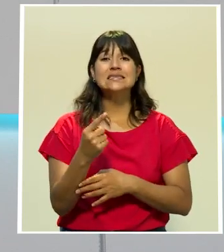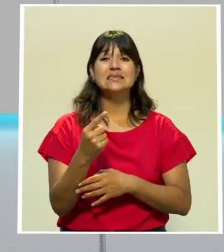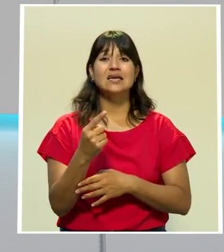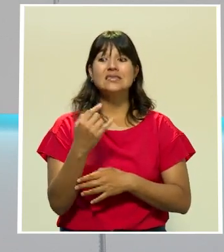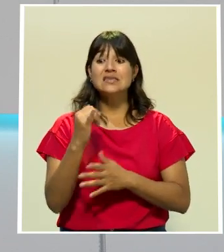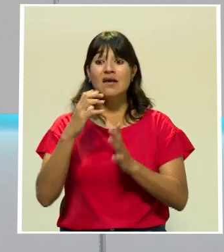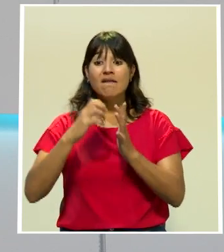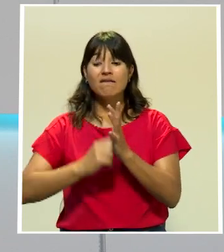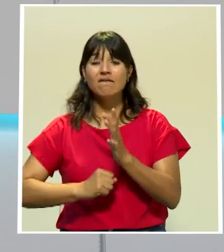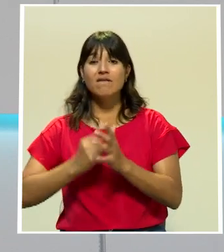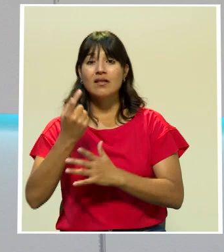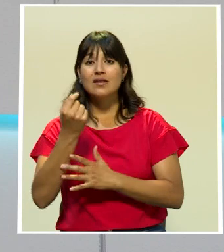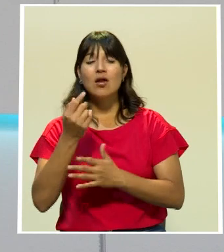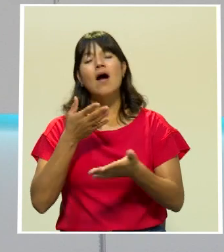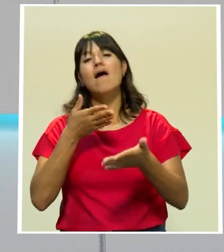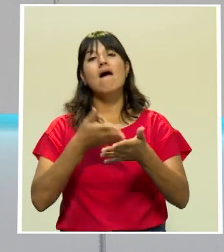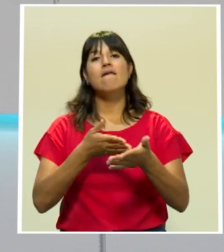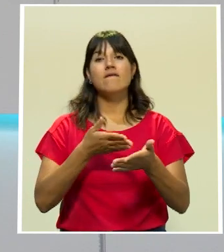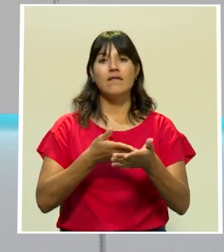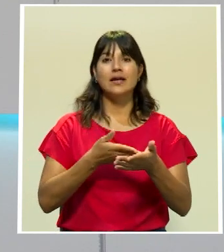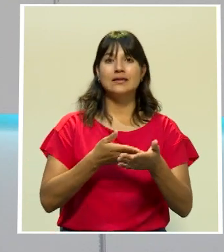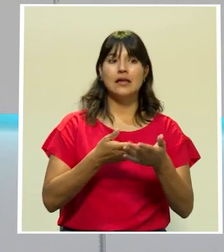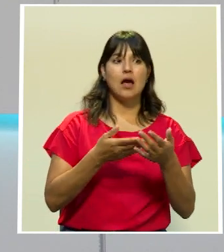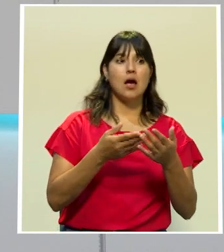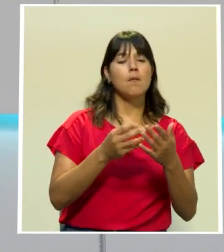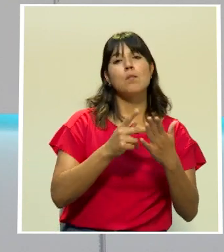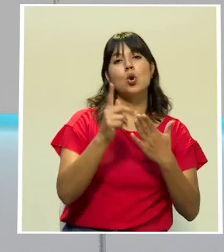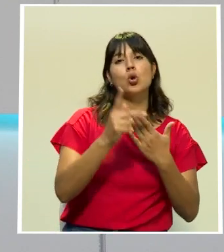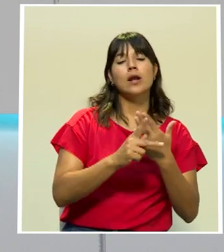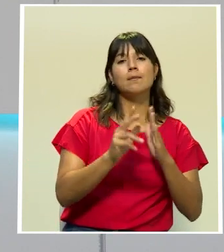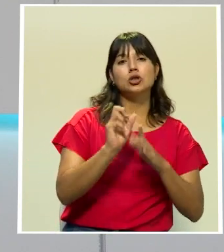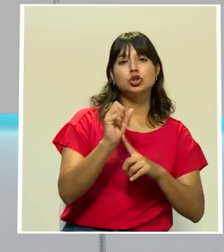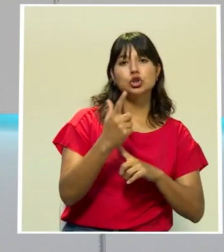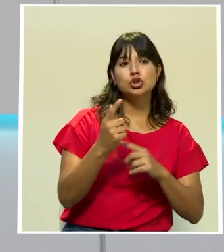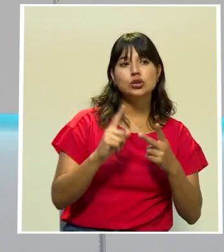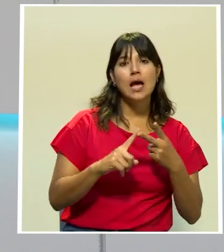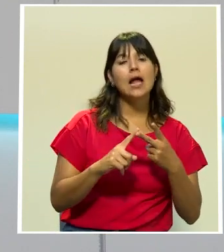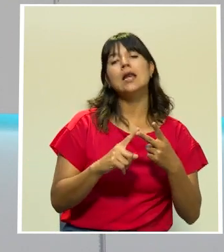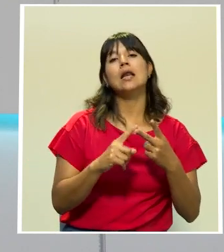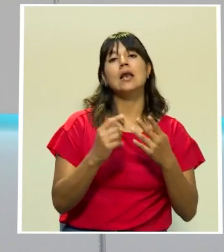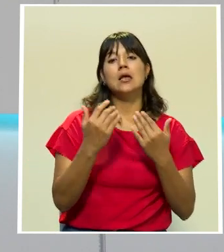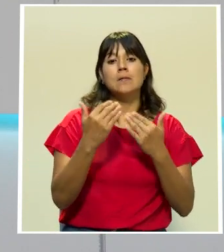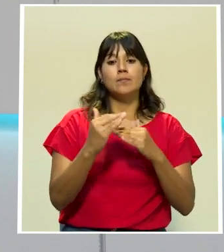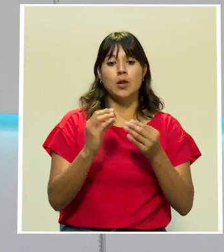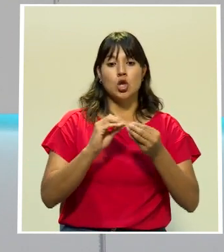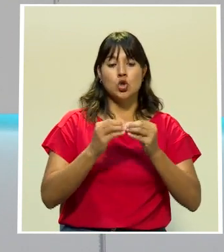programas sociales, se recortan plazas de profesores, se limita el pago